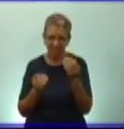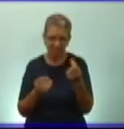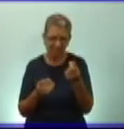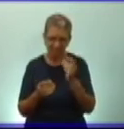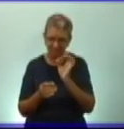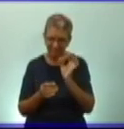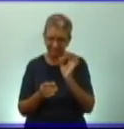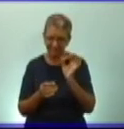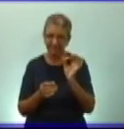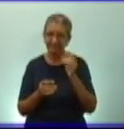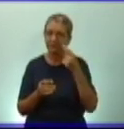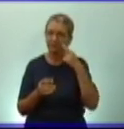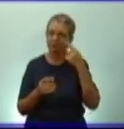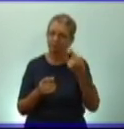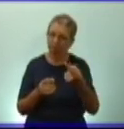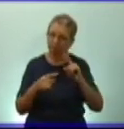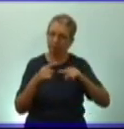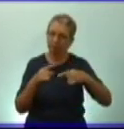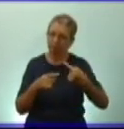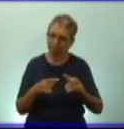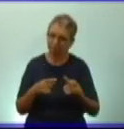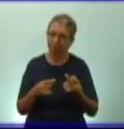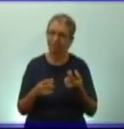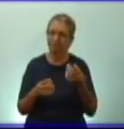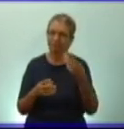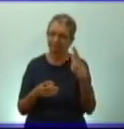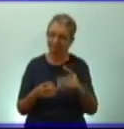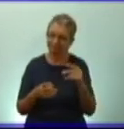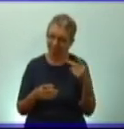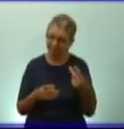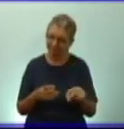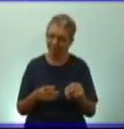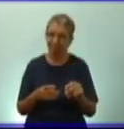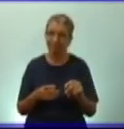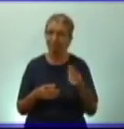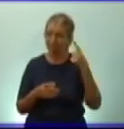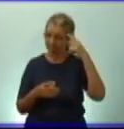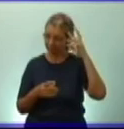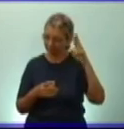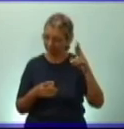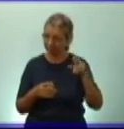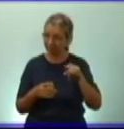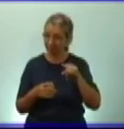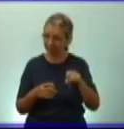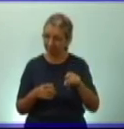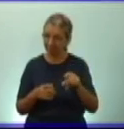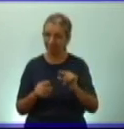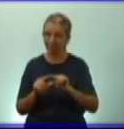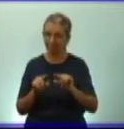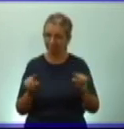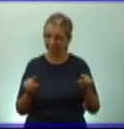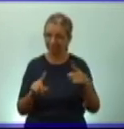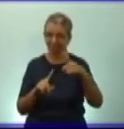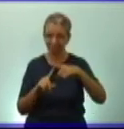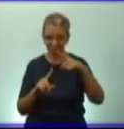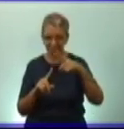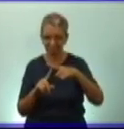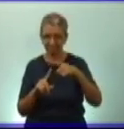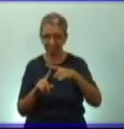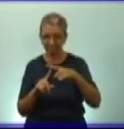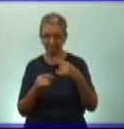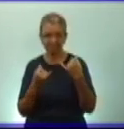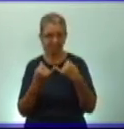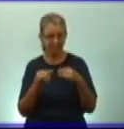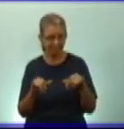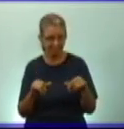volverlas a ver, realizar los ejercicios. Recuerden realizar los ejercicios que les orienté como actividad independiente, que ya a partir de lo que vimos